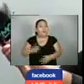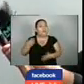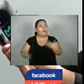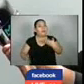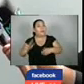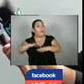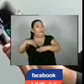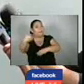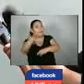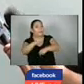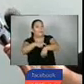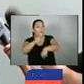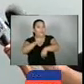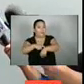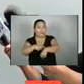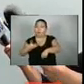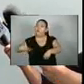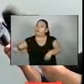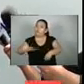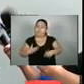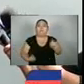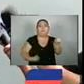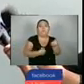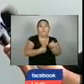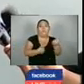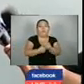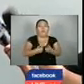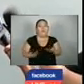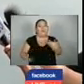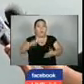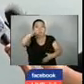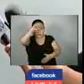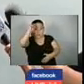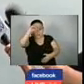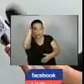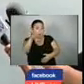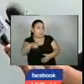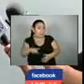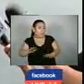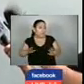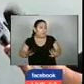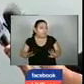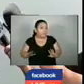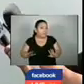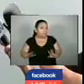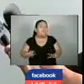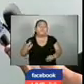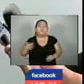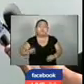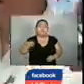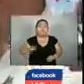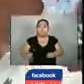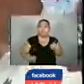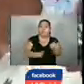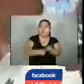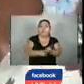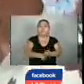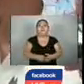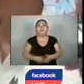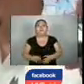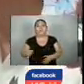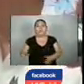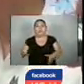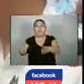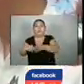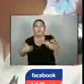momento, el tiempo lo dirá, sin embargo el apoyo está ahí, creo que por el trabajo que se está realizando, ¿verdad? Y nosotros también vamos a seguirlo apoyando. Para el jefe de